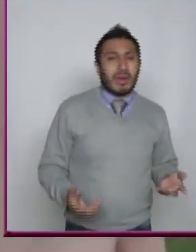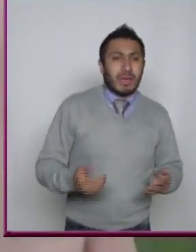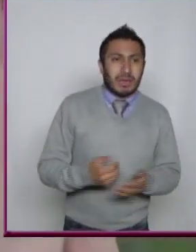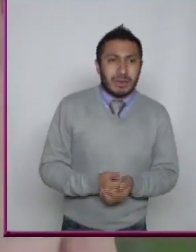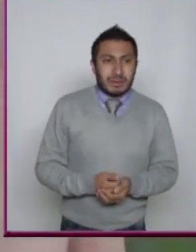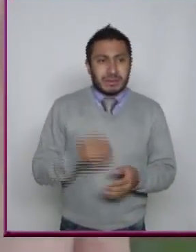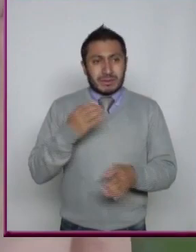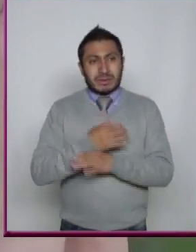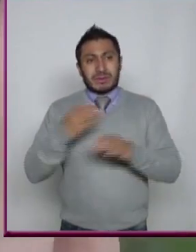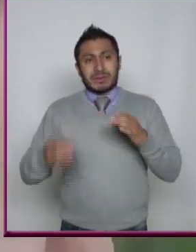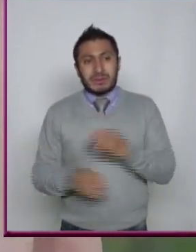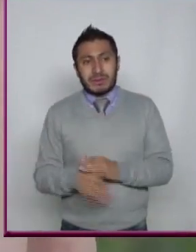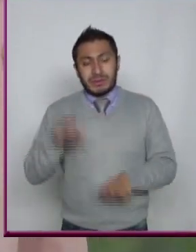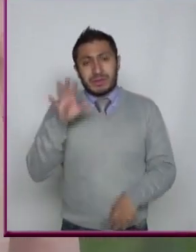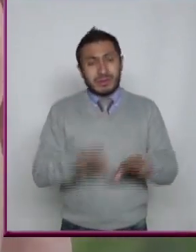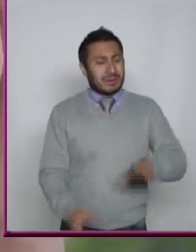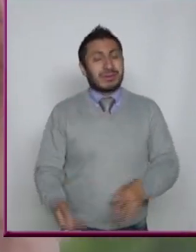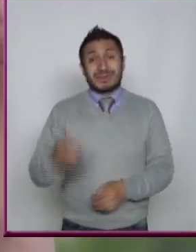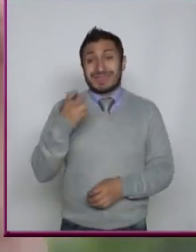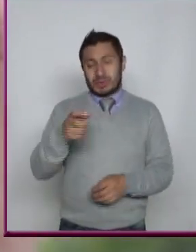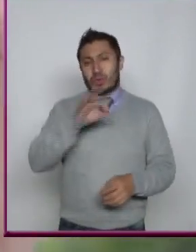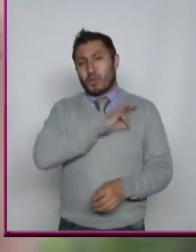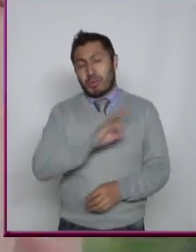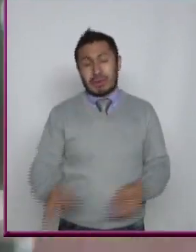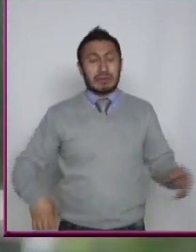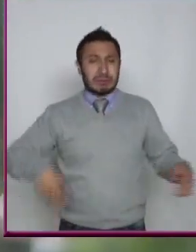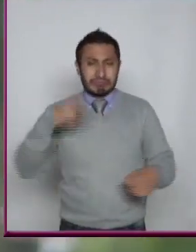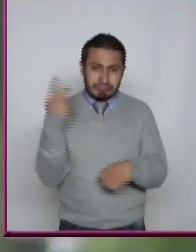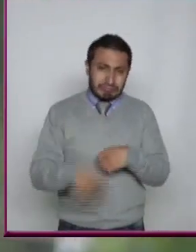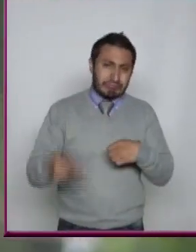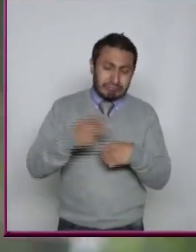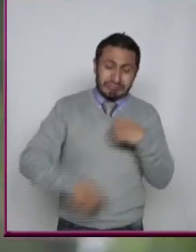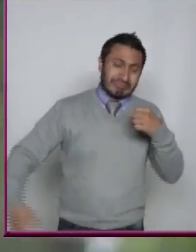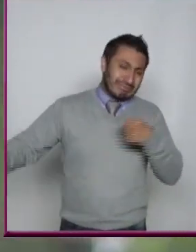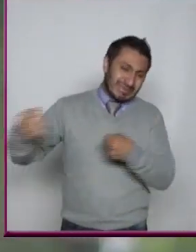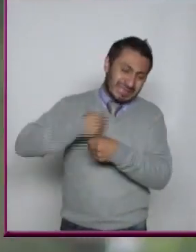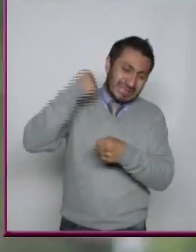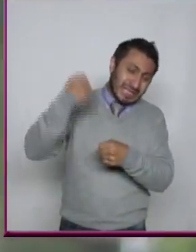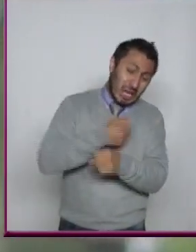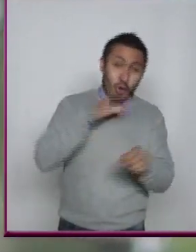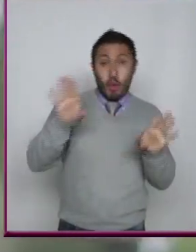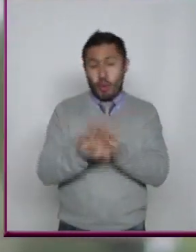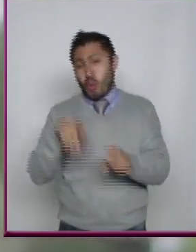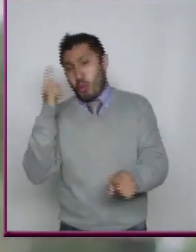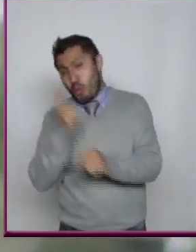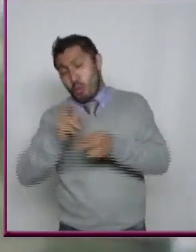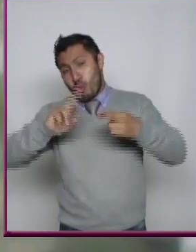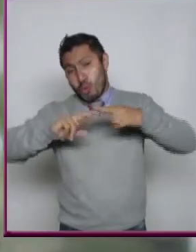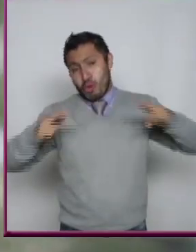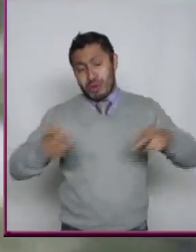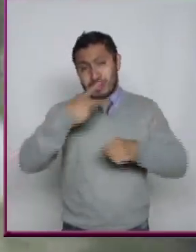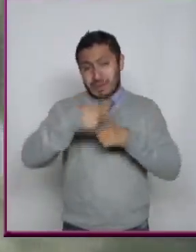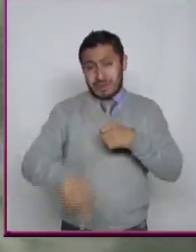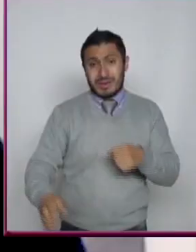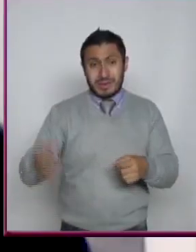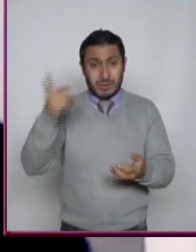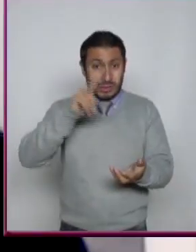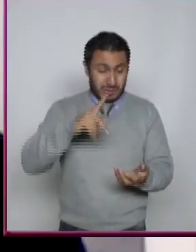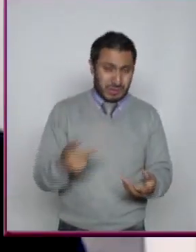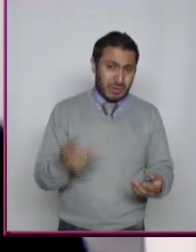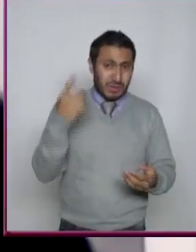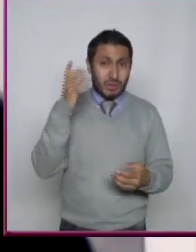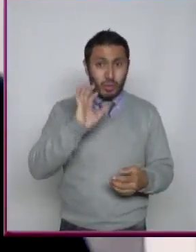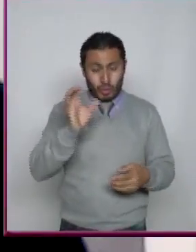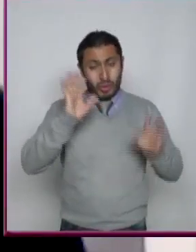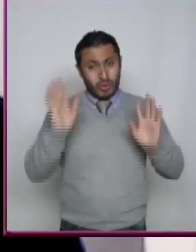que aparecen para decir esto se puede volver algo violento, o cómo detectar esta relación ya que una persona está dentro.